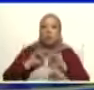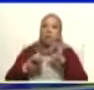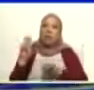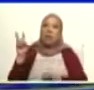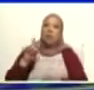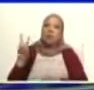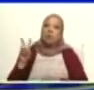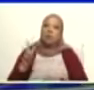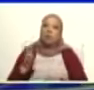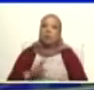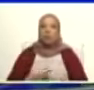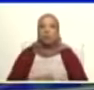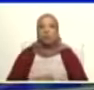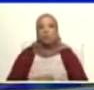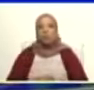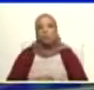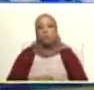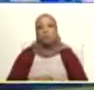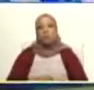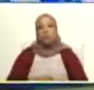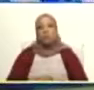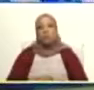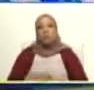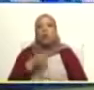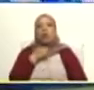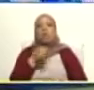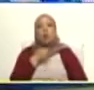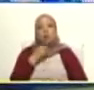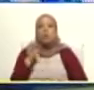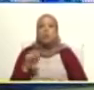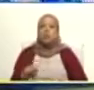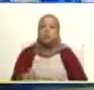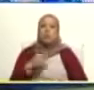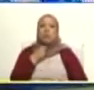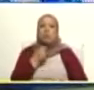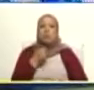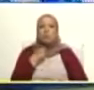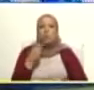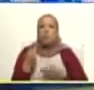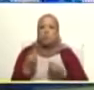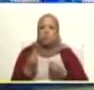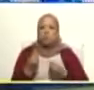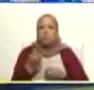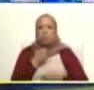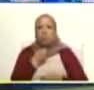Venezuela. Y eso me gusta mucho.